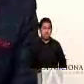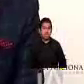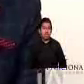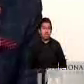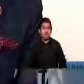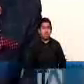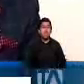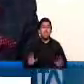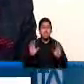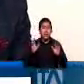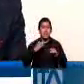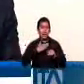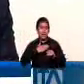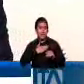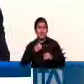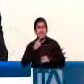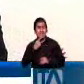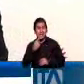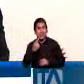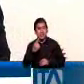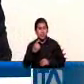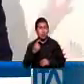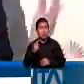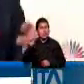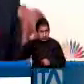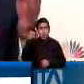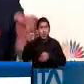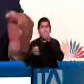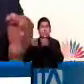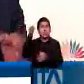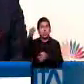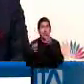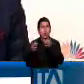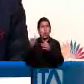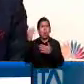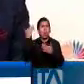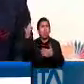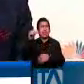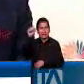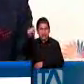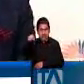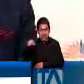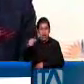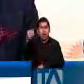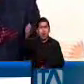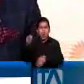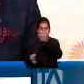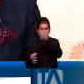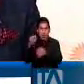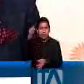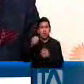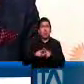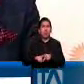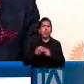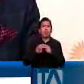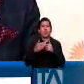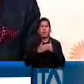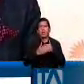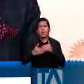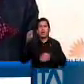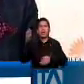La posición de Pachacuti es que existe el juicio político. Políticamente lo correcto es iniciar el